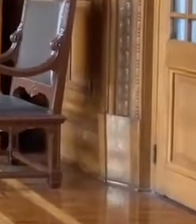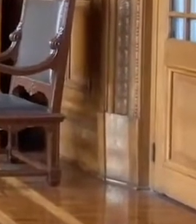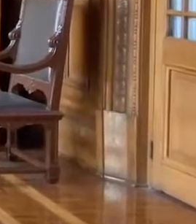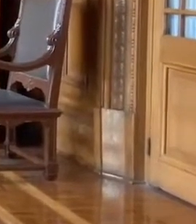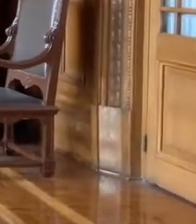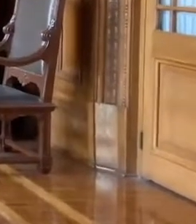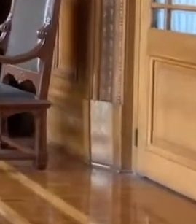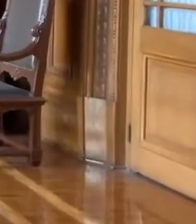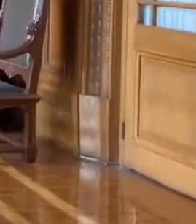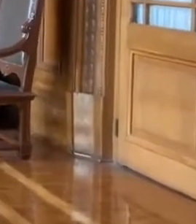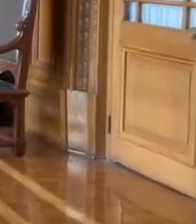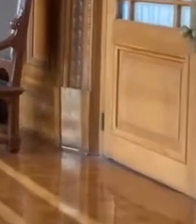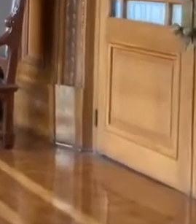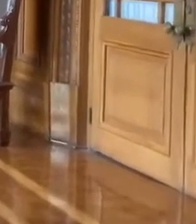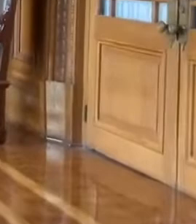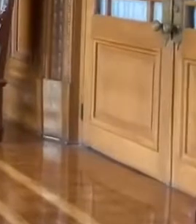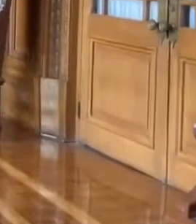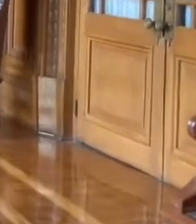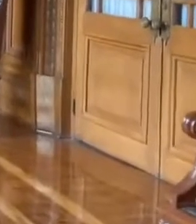amigos,